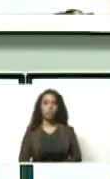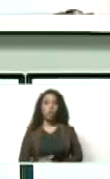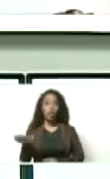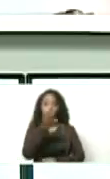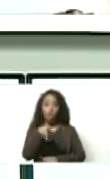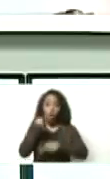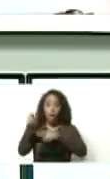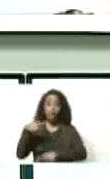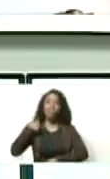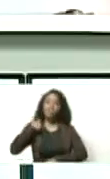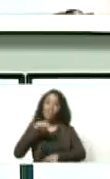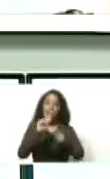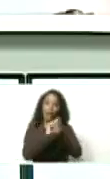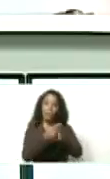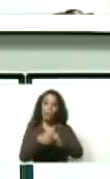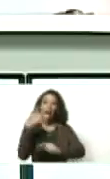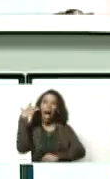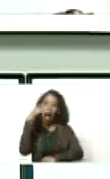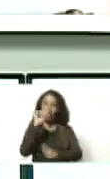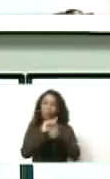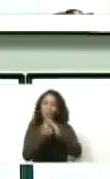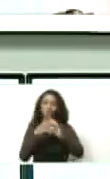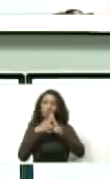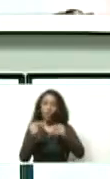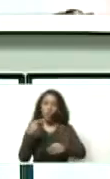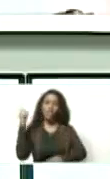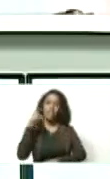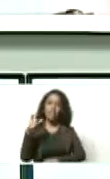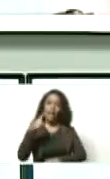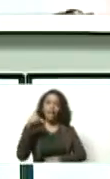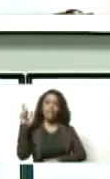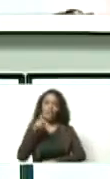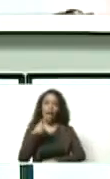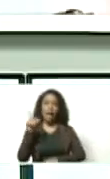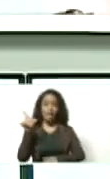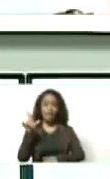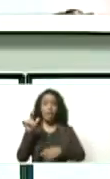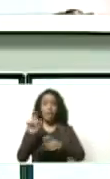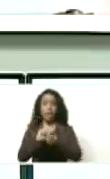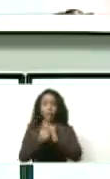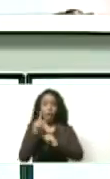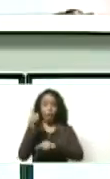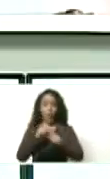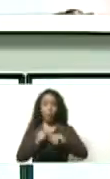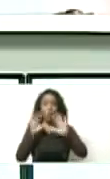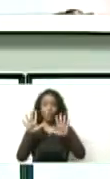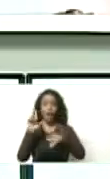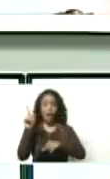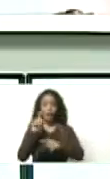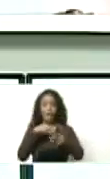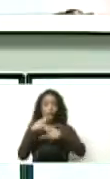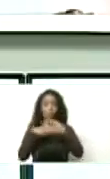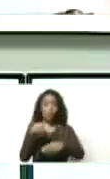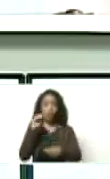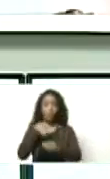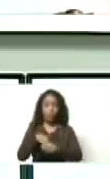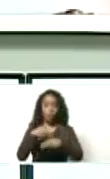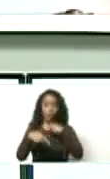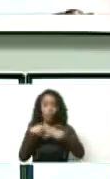que cambiarlo. Hay que cambiar todo lo que sea necesario y el 1x10 es la revolución dentro de la